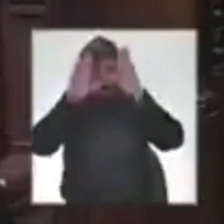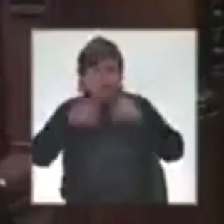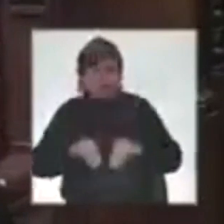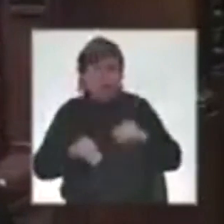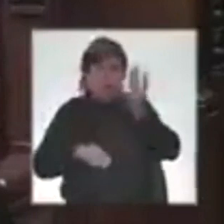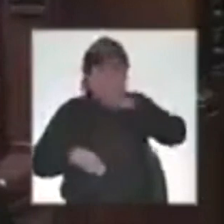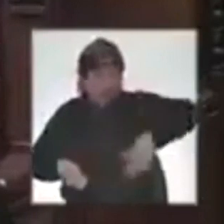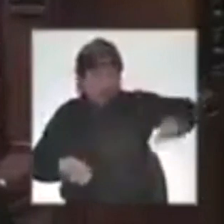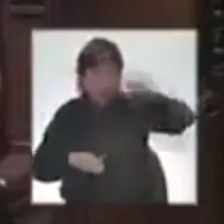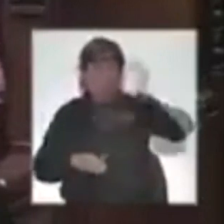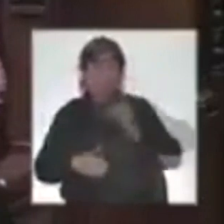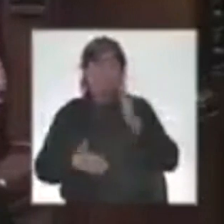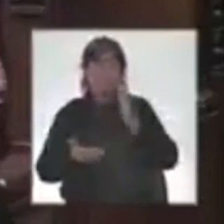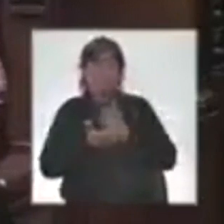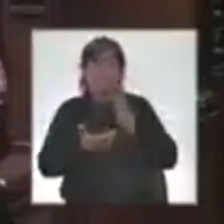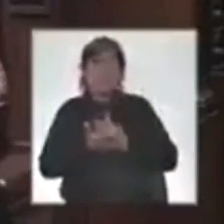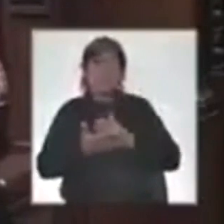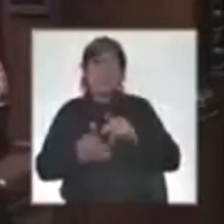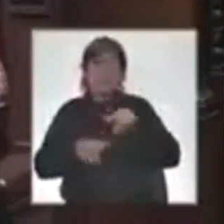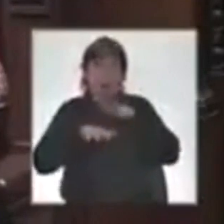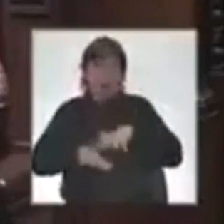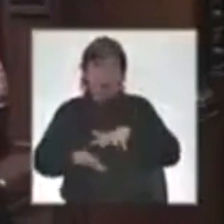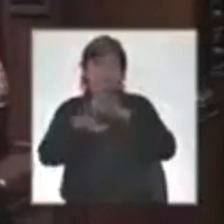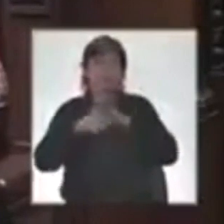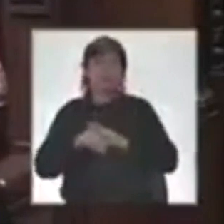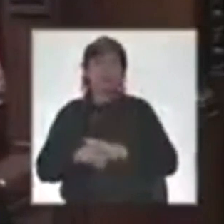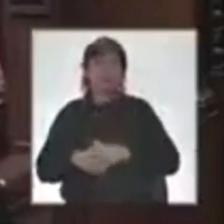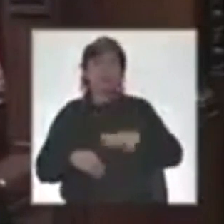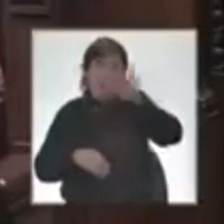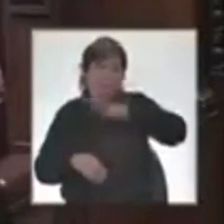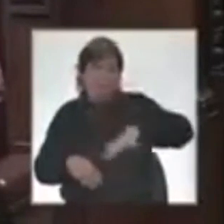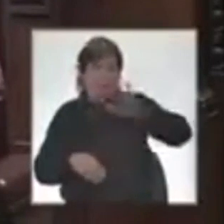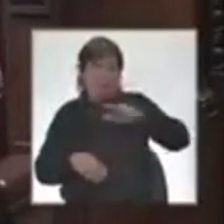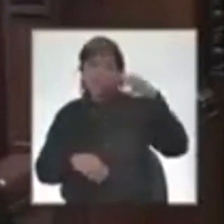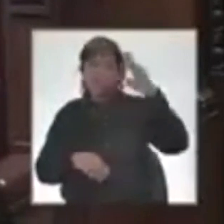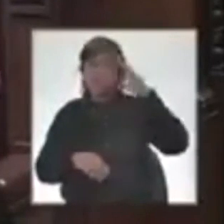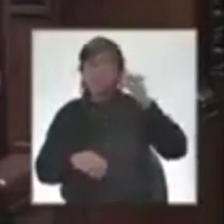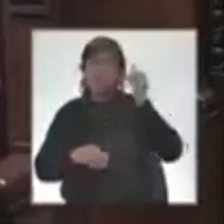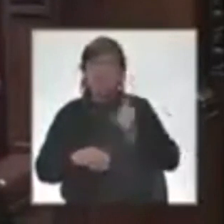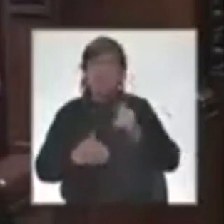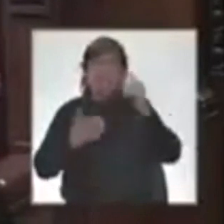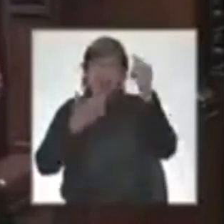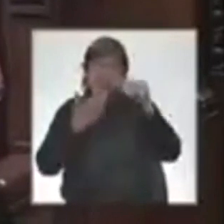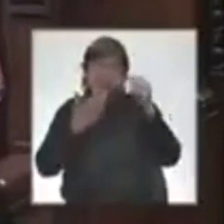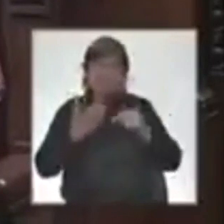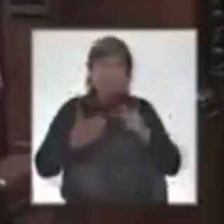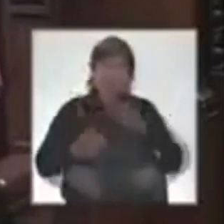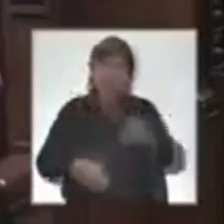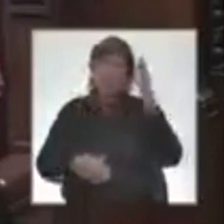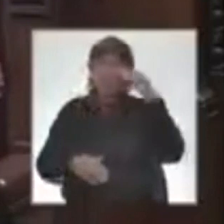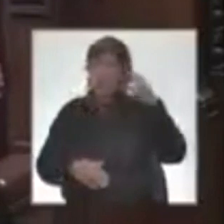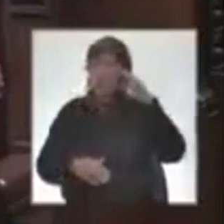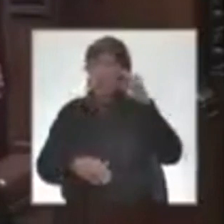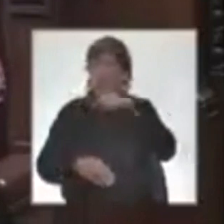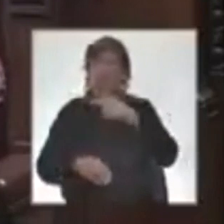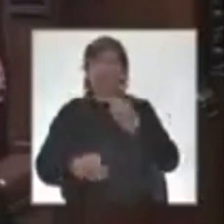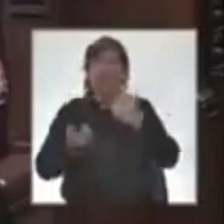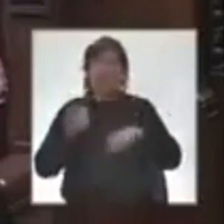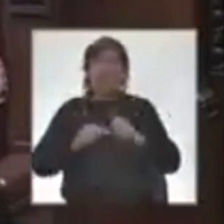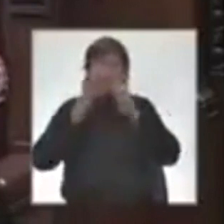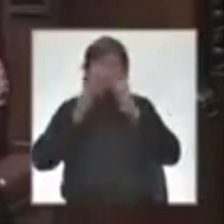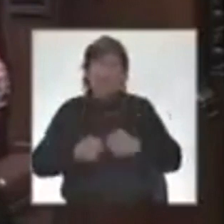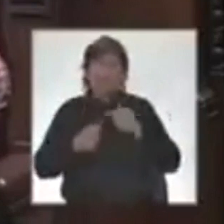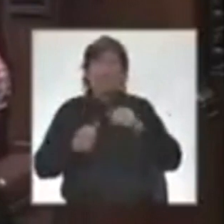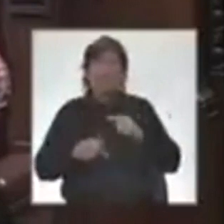tiene derecho a movilizarse. El pueblo cubano que tiene reivindicaciones hacia el gobierno de Cuba, pero también el